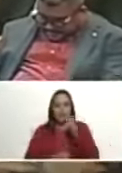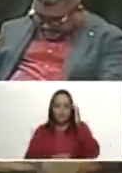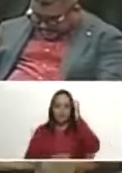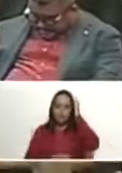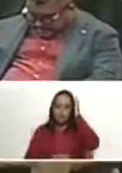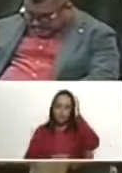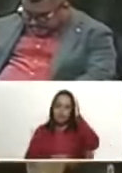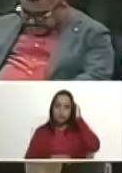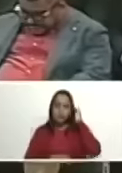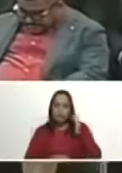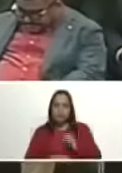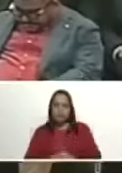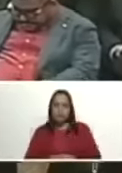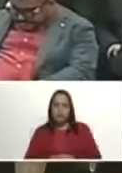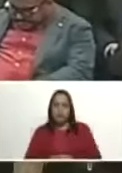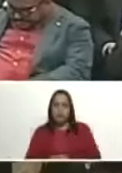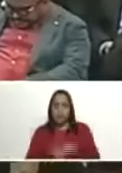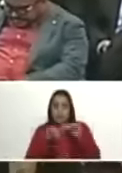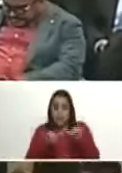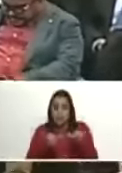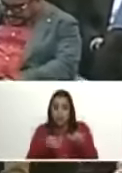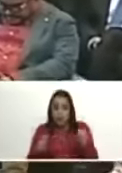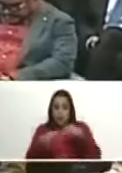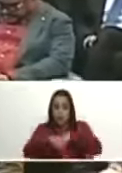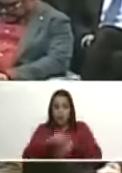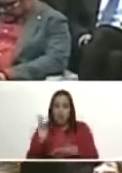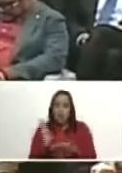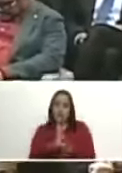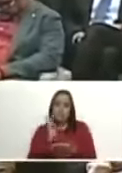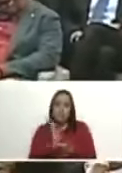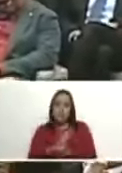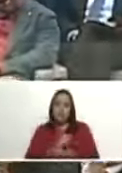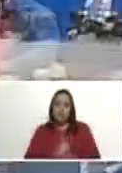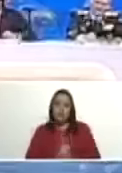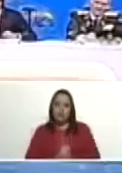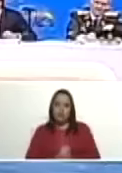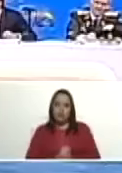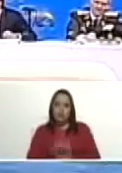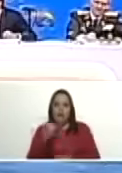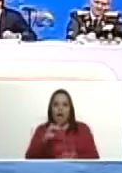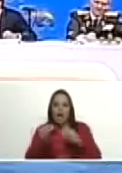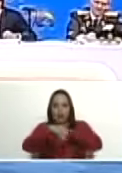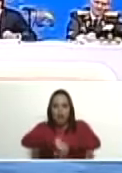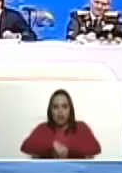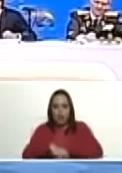1899. Precisamente el Tratado de Washington fue un acuerdo